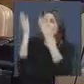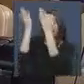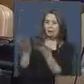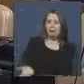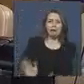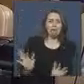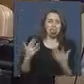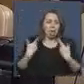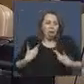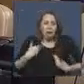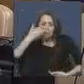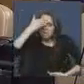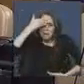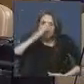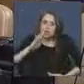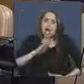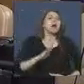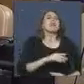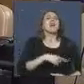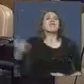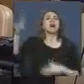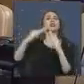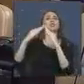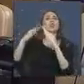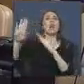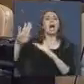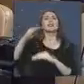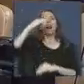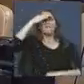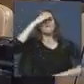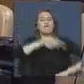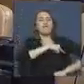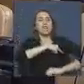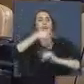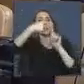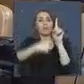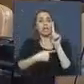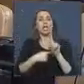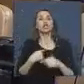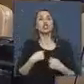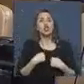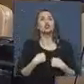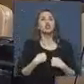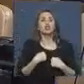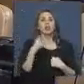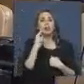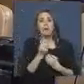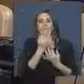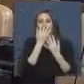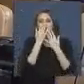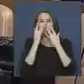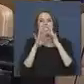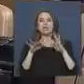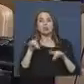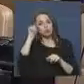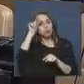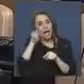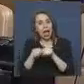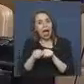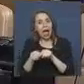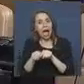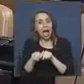nada, que se vaya para la casa ya le va a pasar la fiebre. Tenía virus ANTA. Si hubiera actuado el protocolo